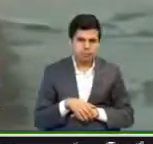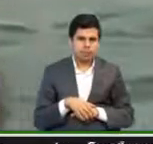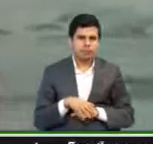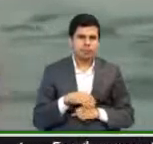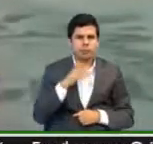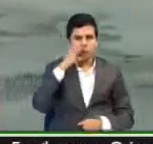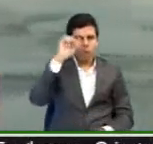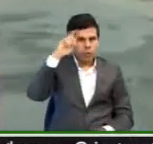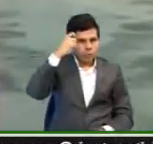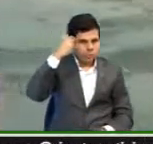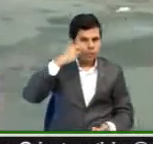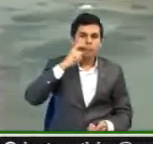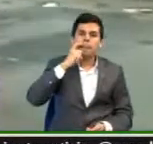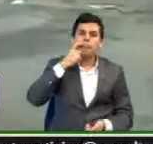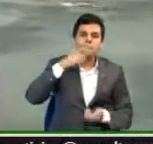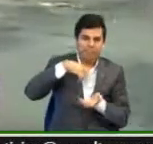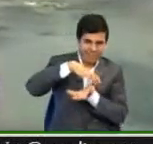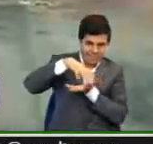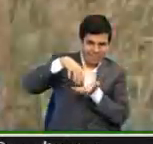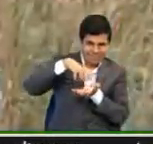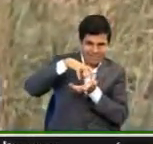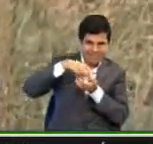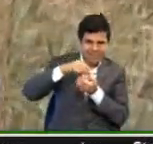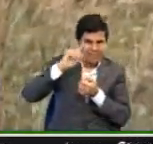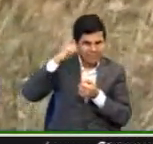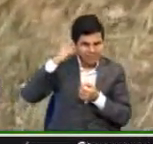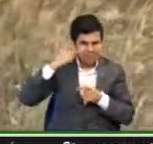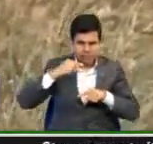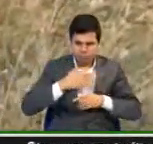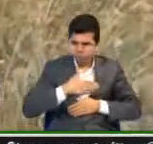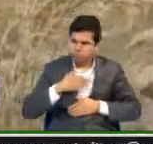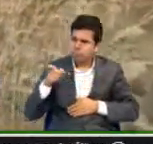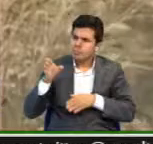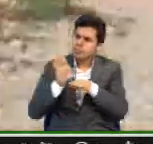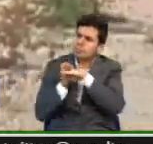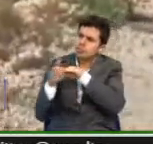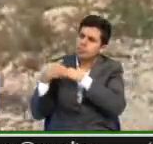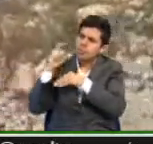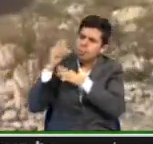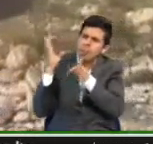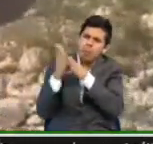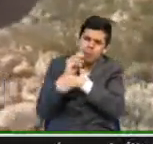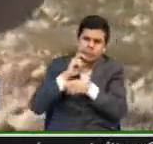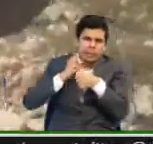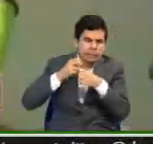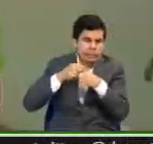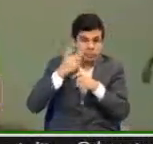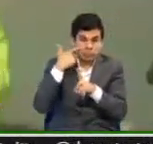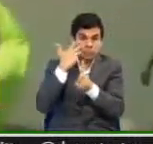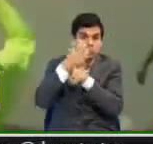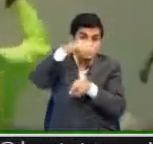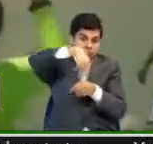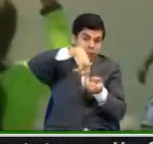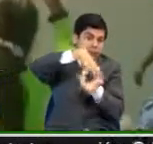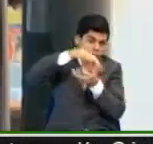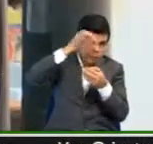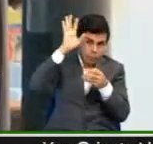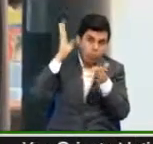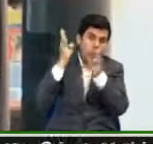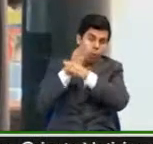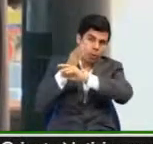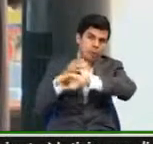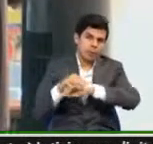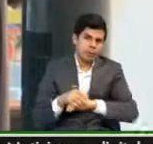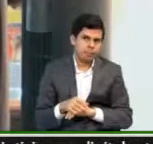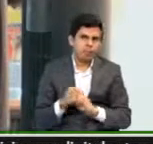El gobernador de Santander asegura que todo está dispuesto para afrontar la situación que se vive en la frontera, que puede llegar a impactar al departamento. Estamos